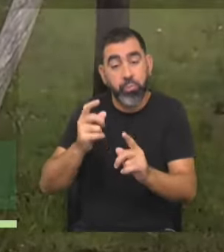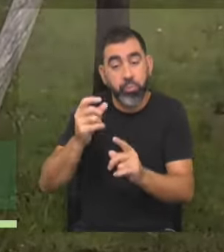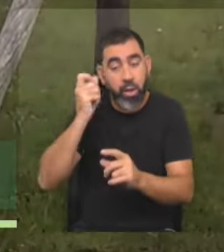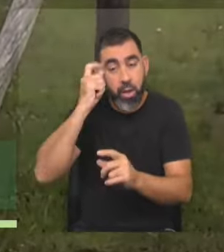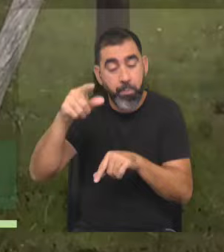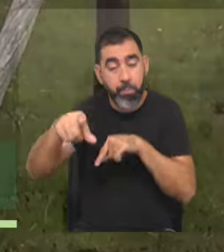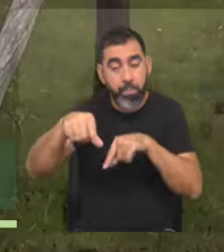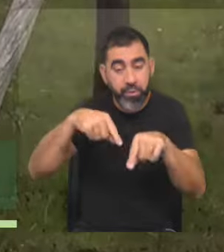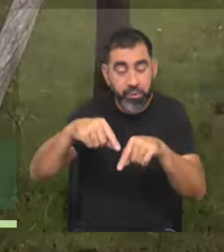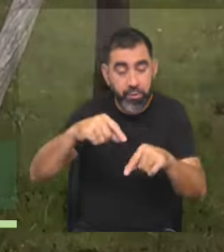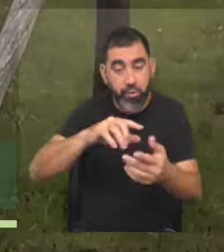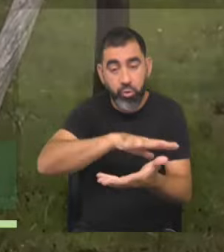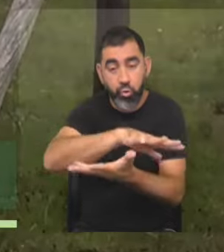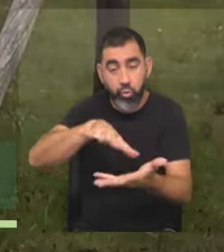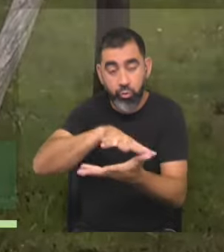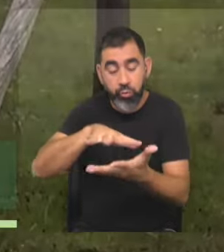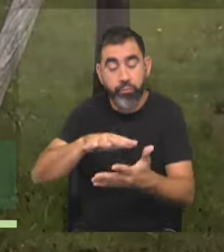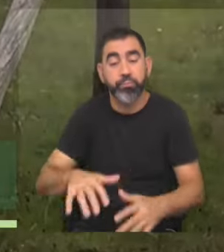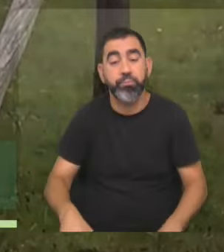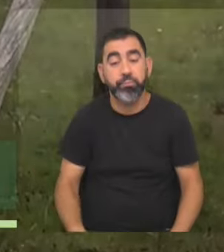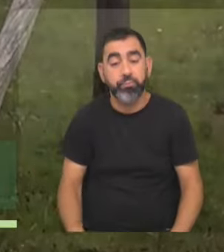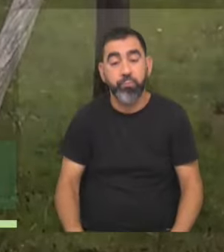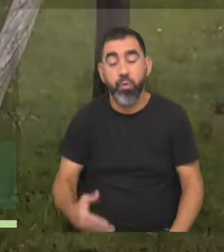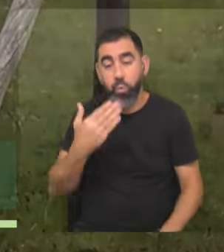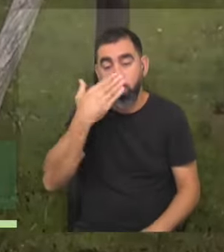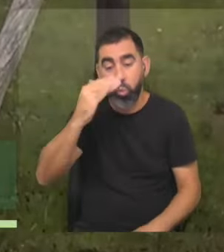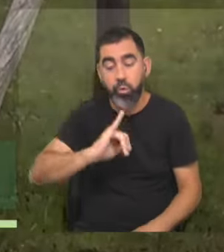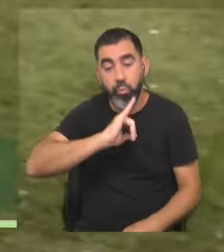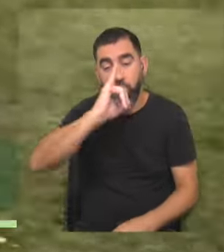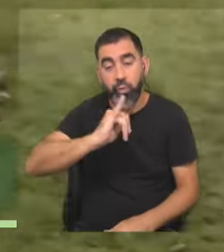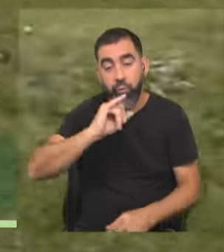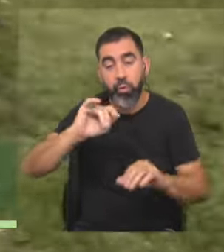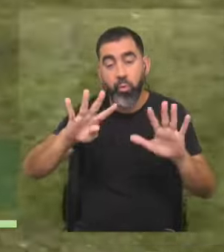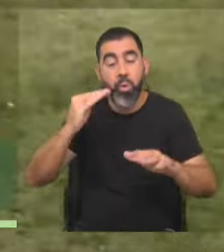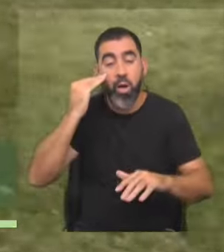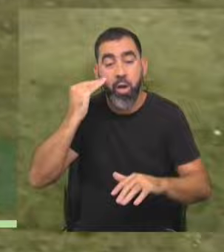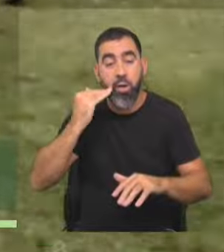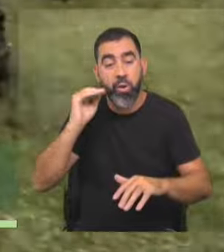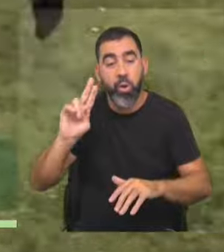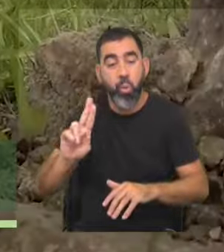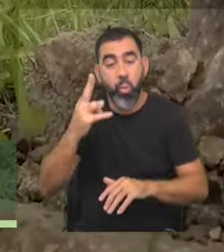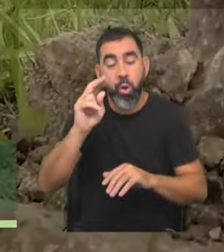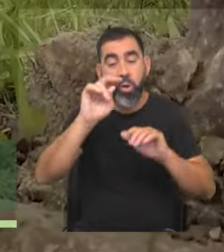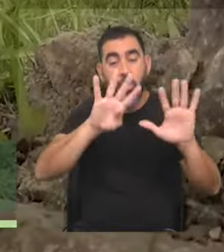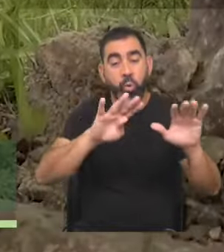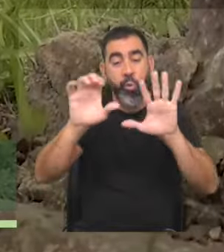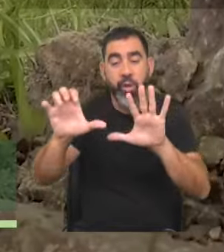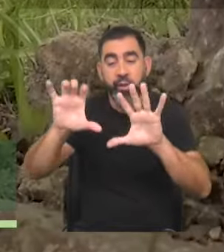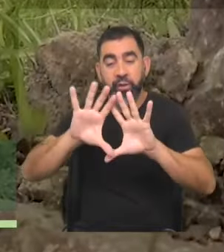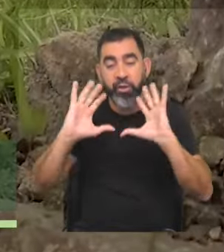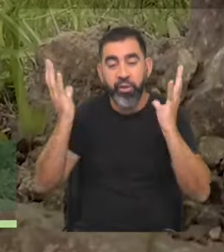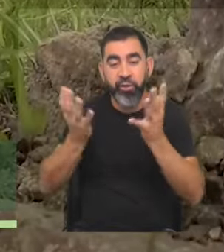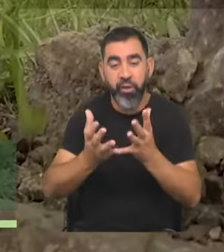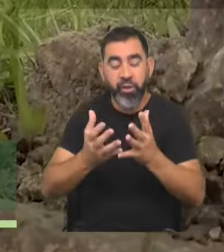logística la geografía y la demografía el último reporte difundido el 9 de abril ubicó a Uruguay en el puesto 96 en el mundo